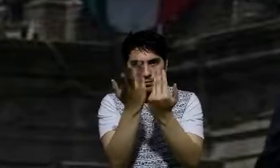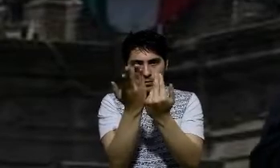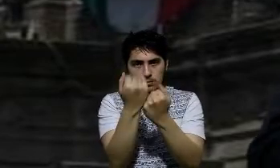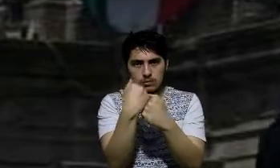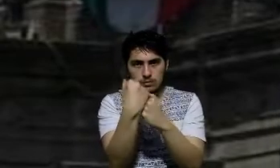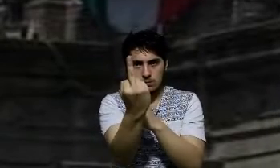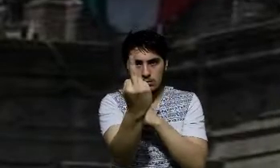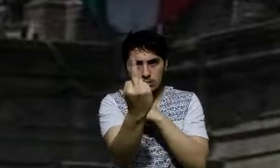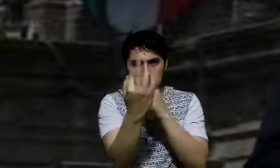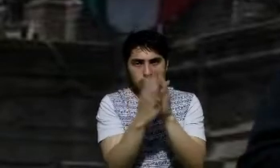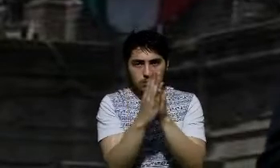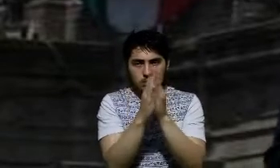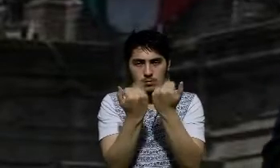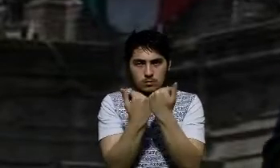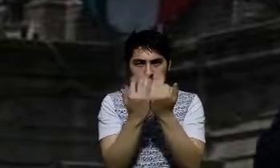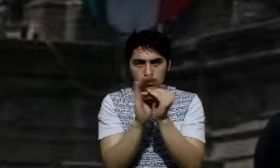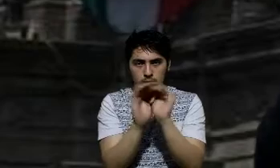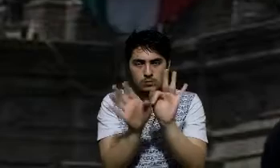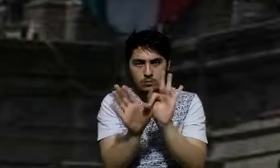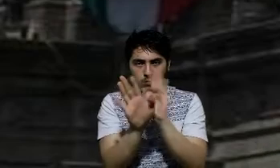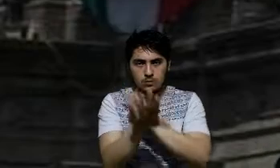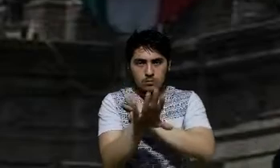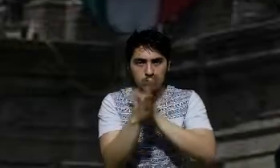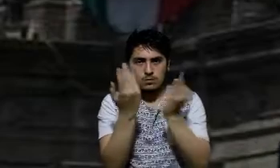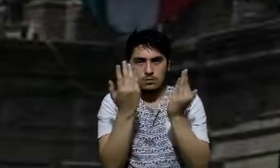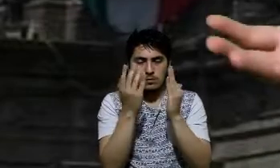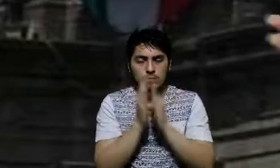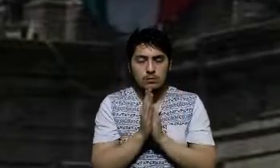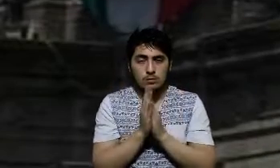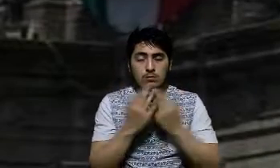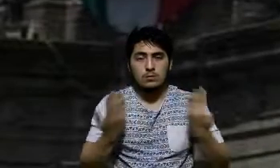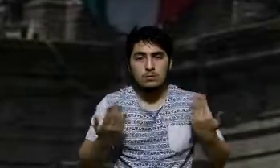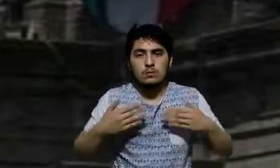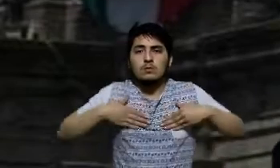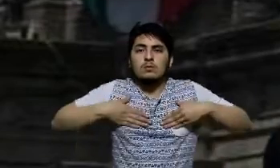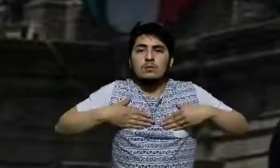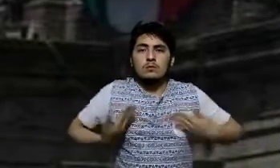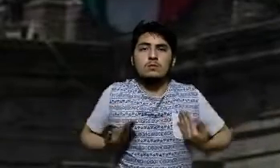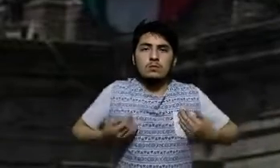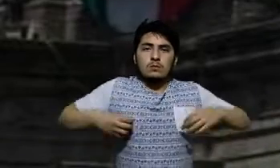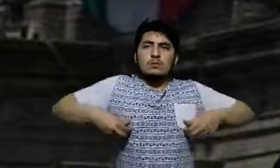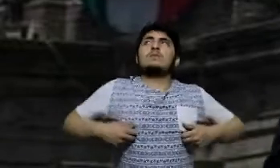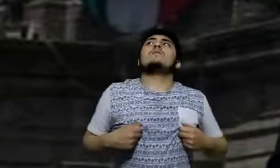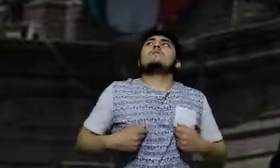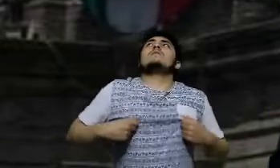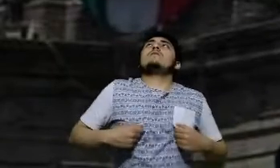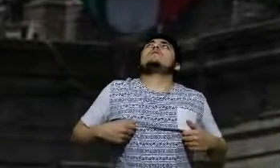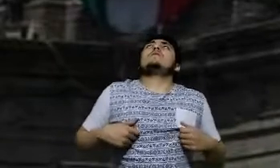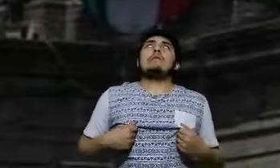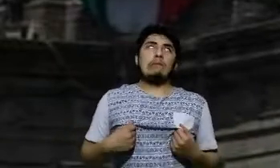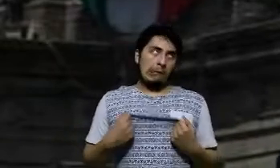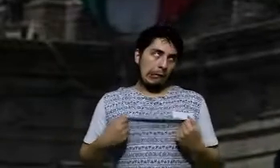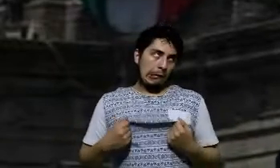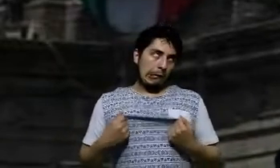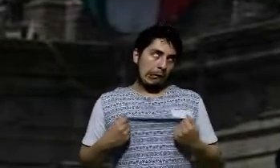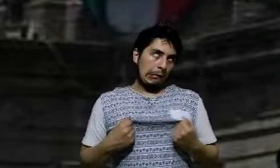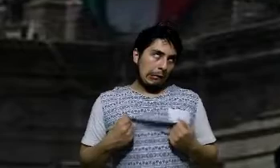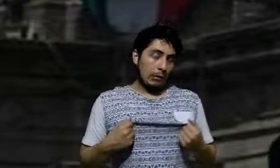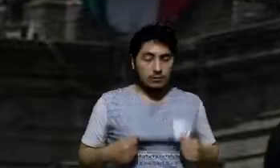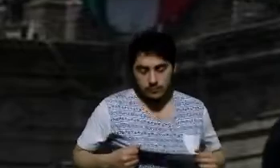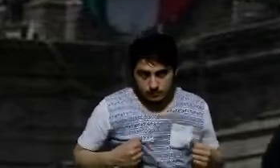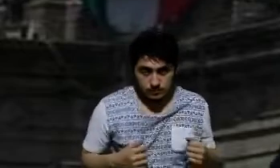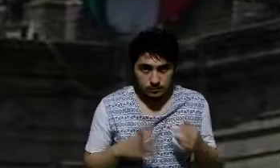usted quiere salir a pasear con su familia, con el escuincle, con el molote, no hay ningún